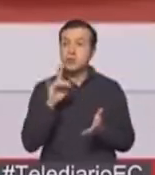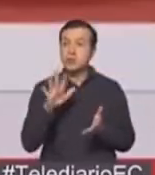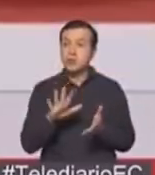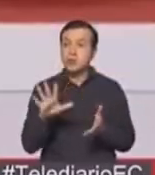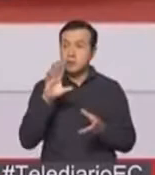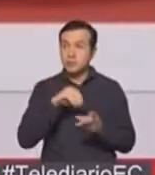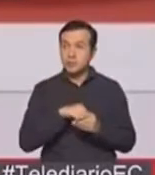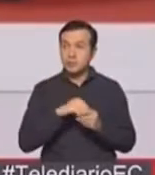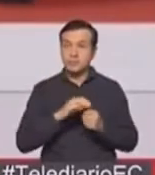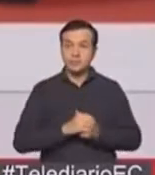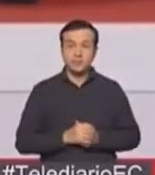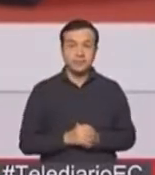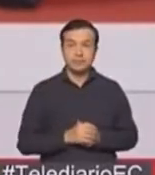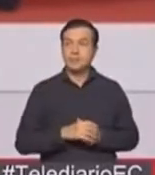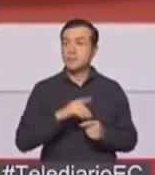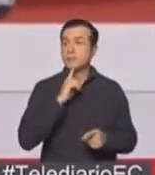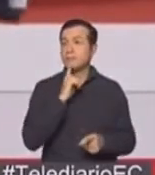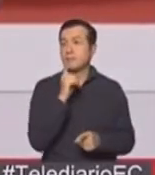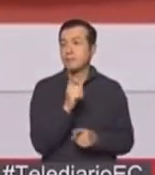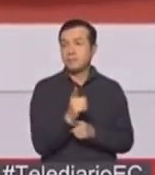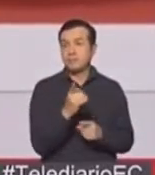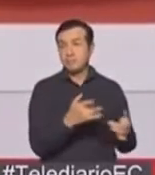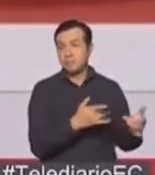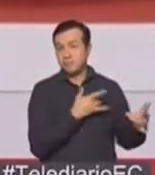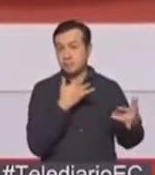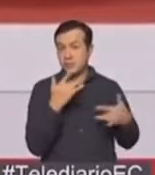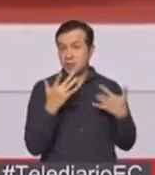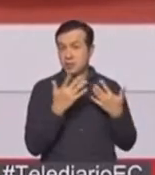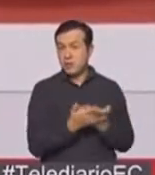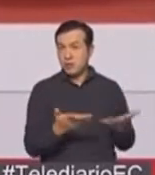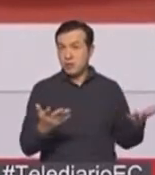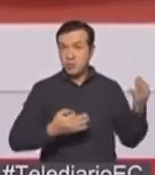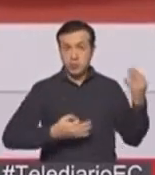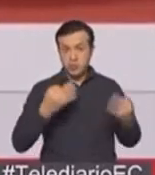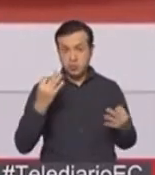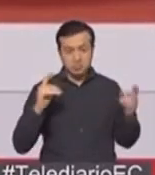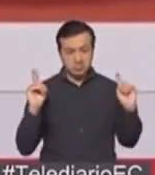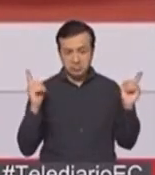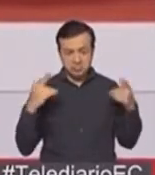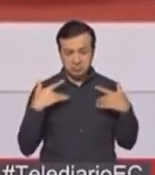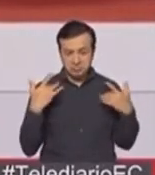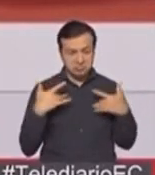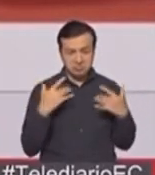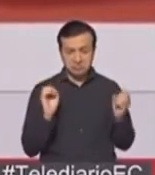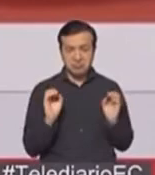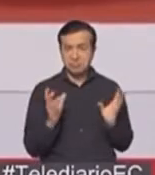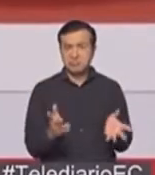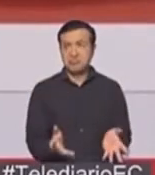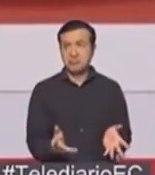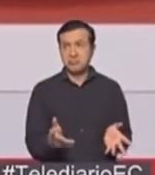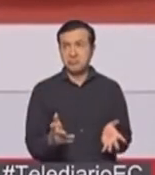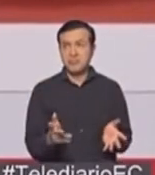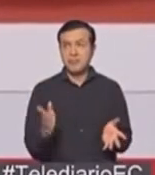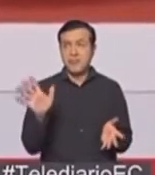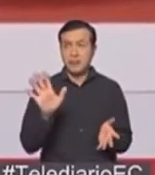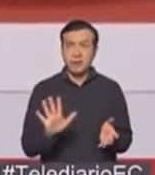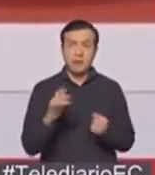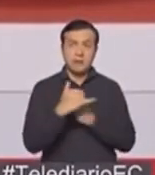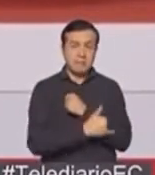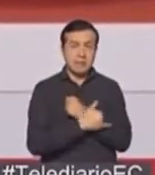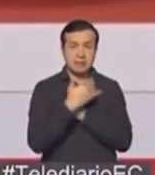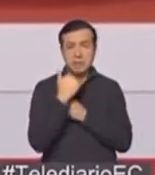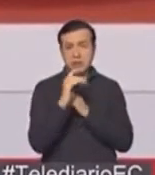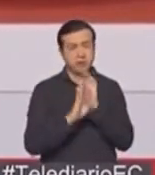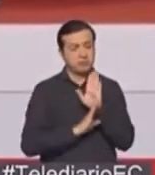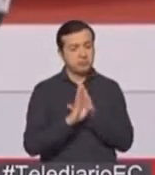entonces realmente no nos sentimos como si estuviéramos siendo juzgados y el país va mejor